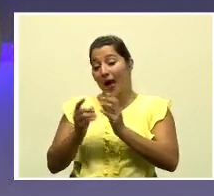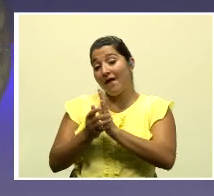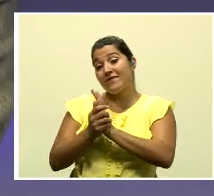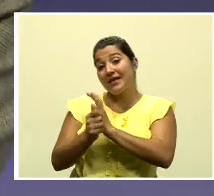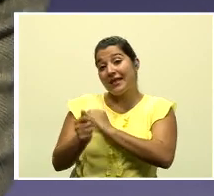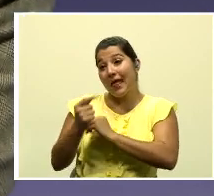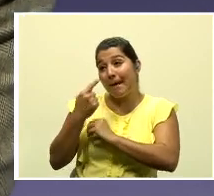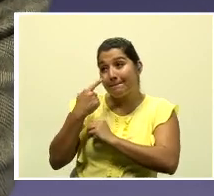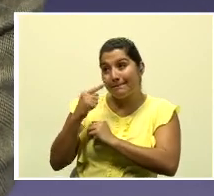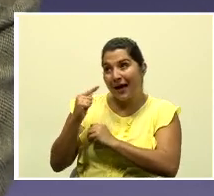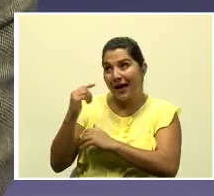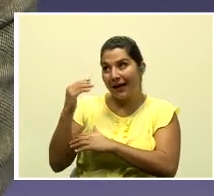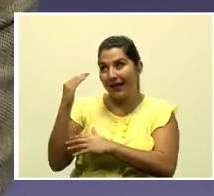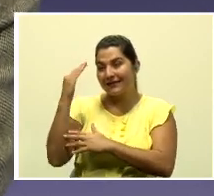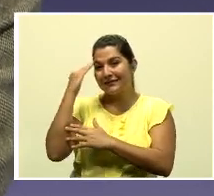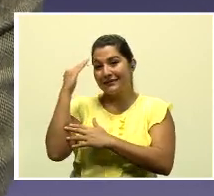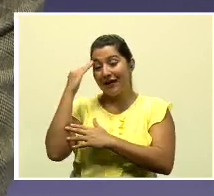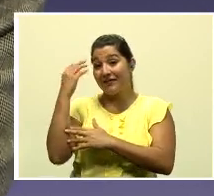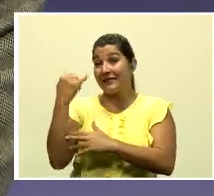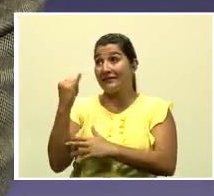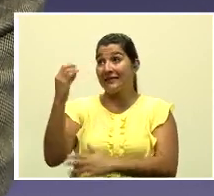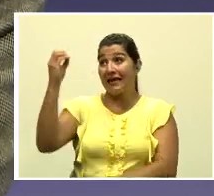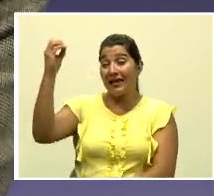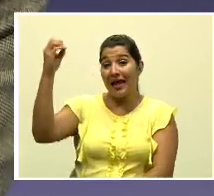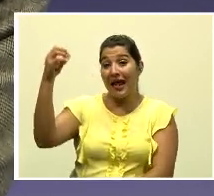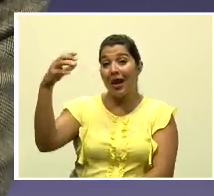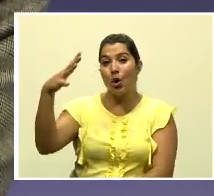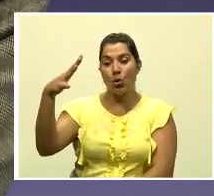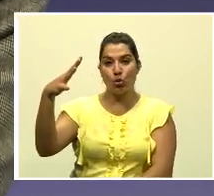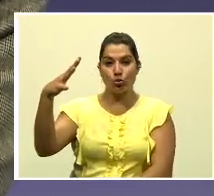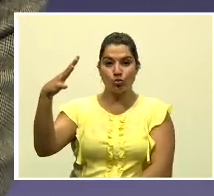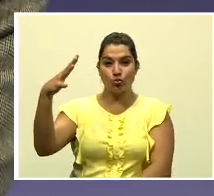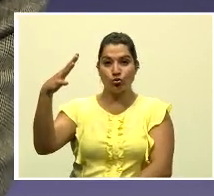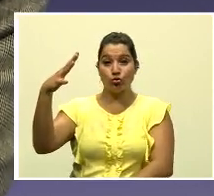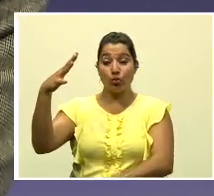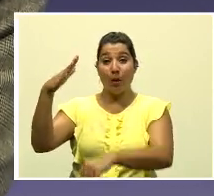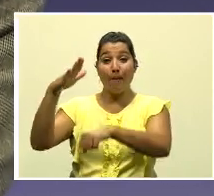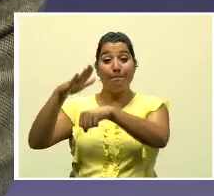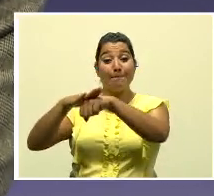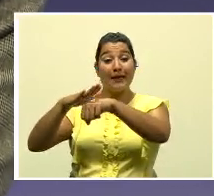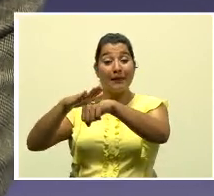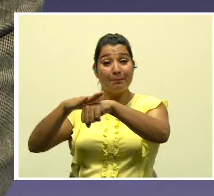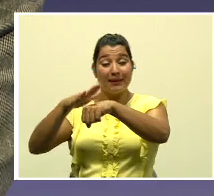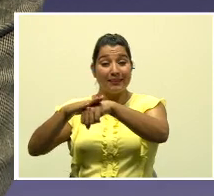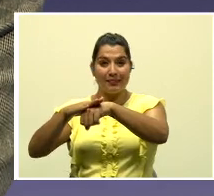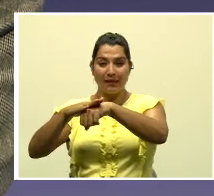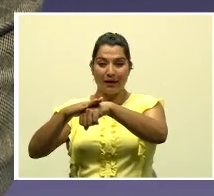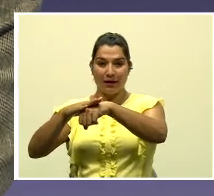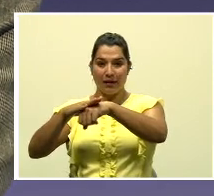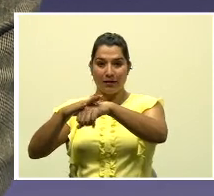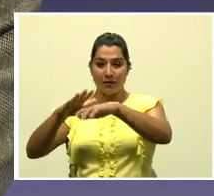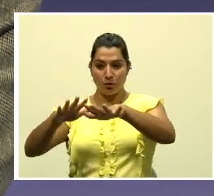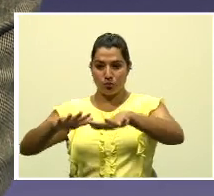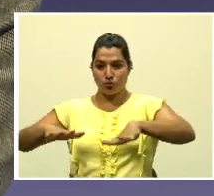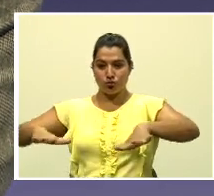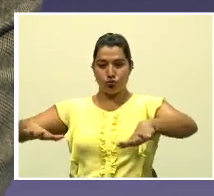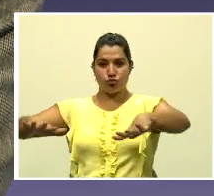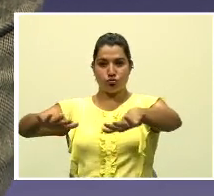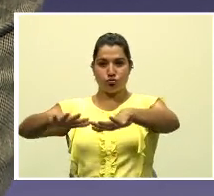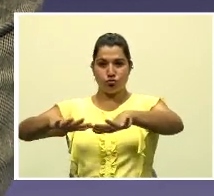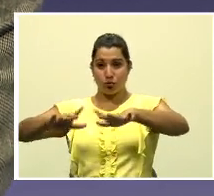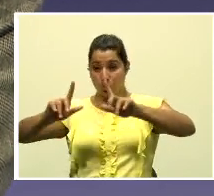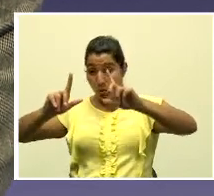puede estar creando una situación que fotográficamente